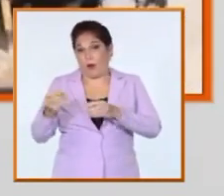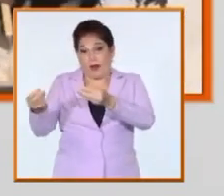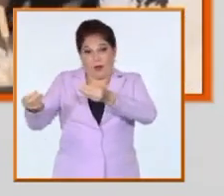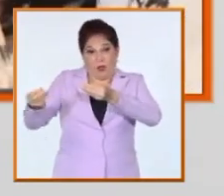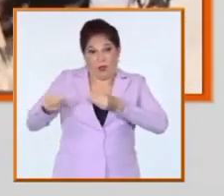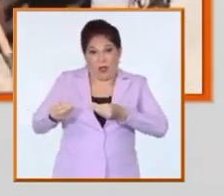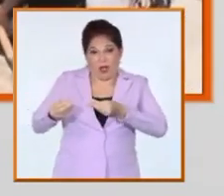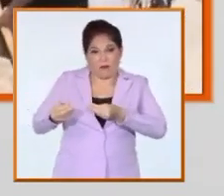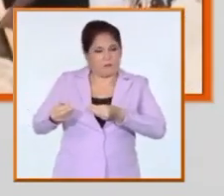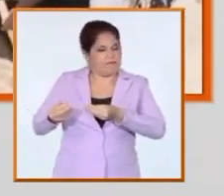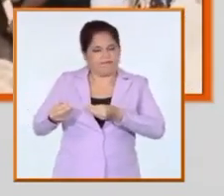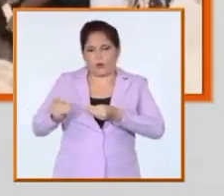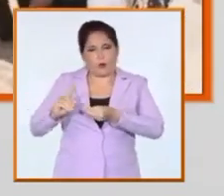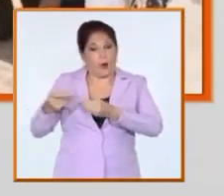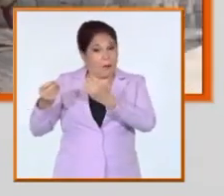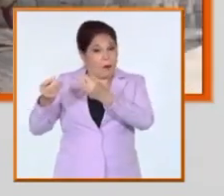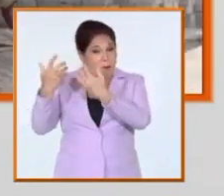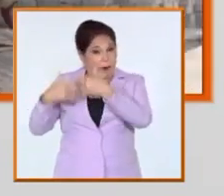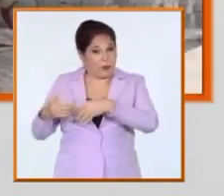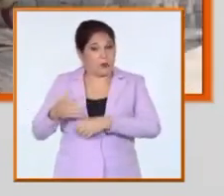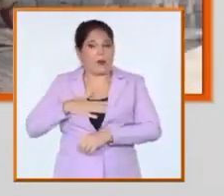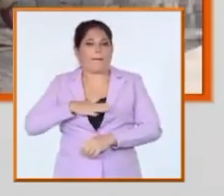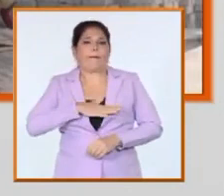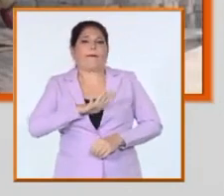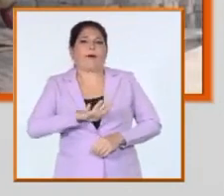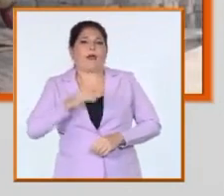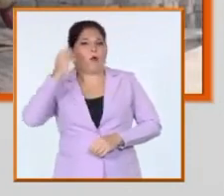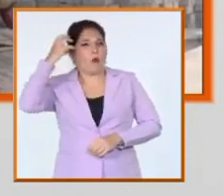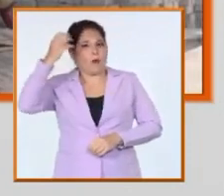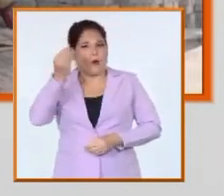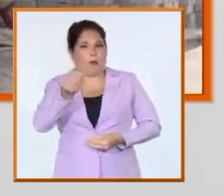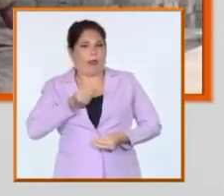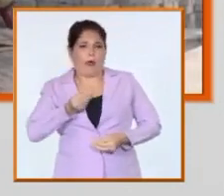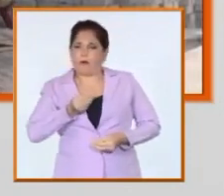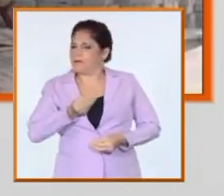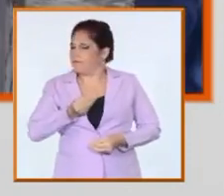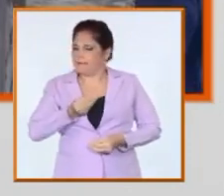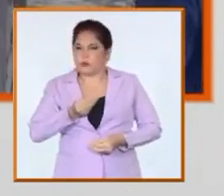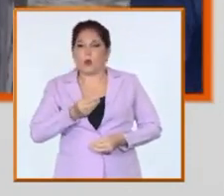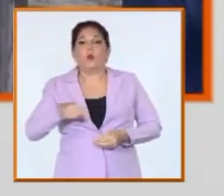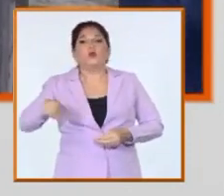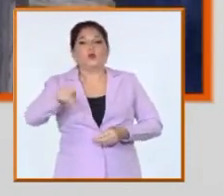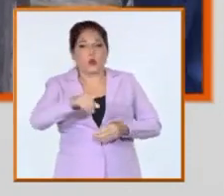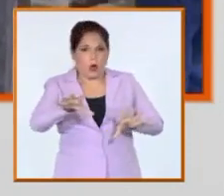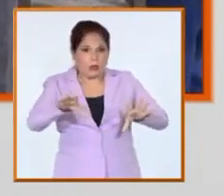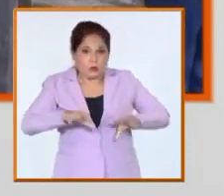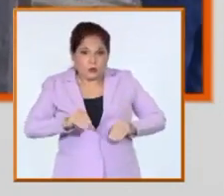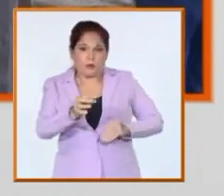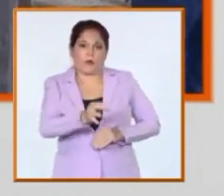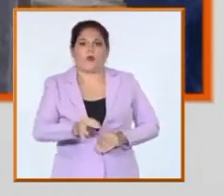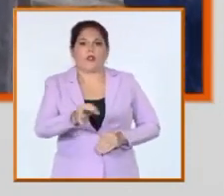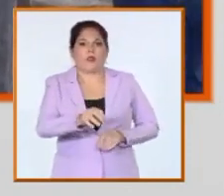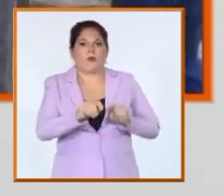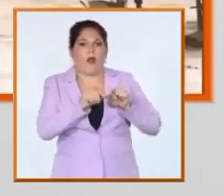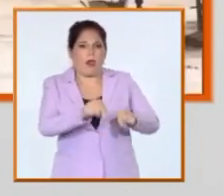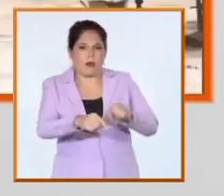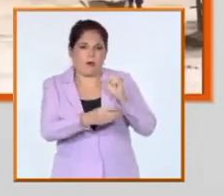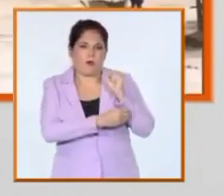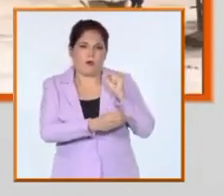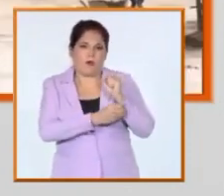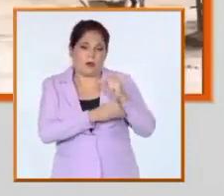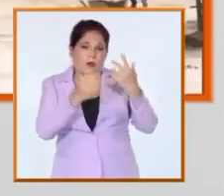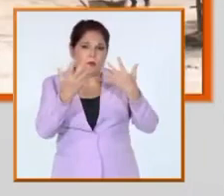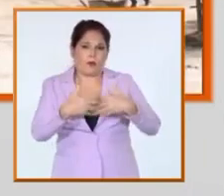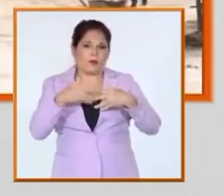que nos caiga eso no no es posible que esas son las puede asumir el país como esta que estábamos hablando de las grandes fábricas